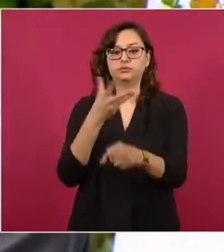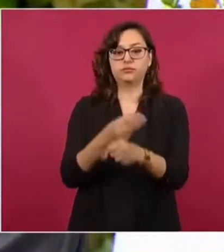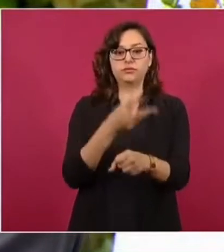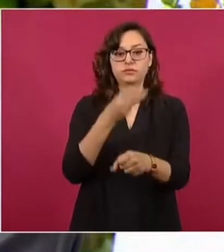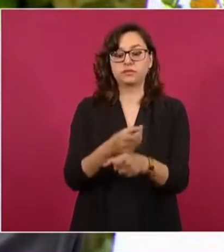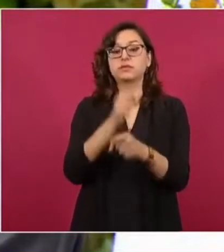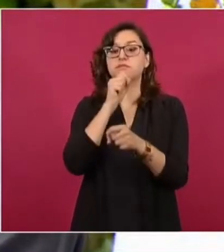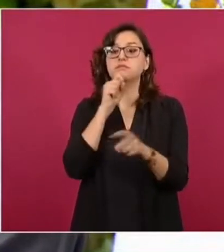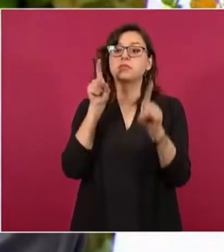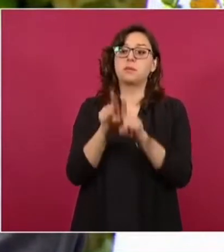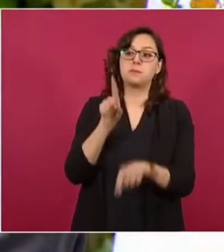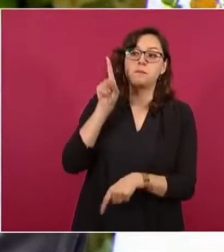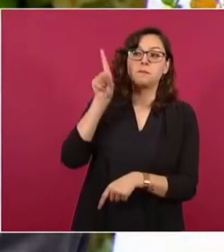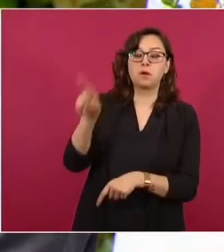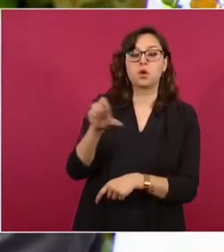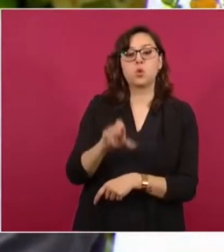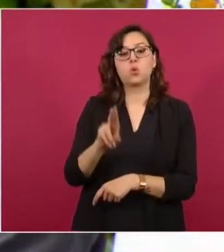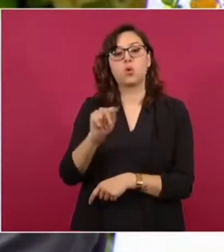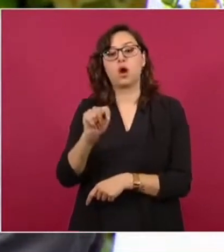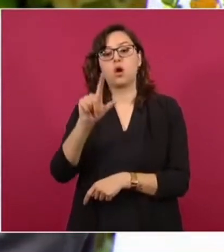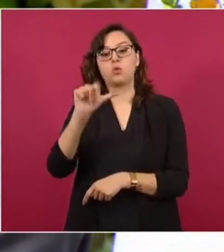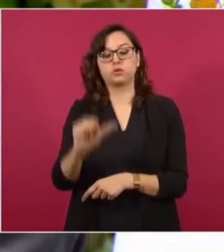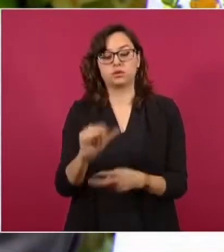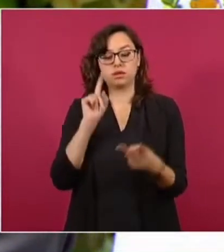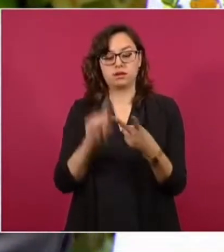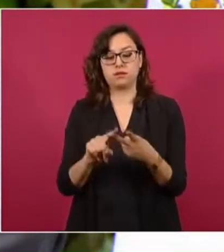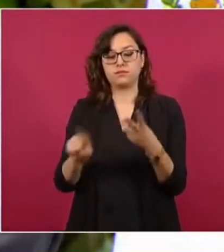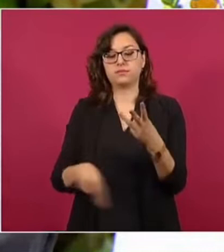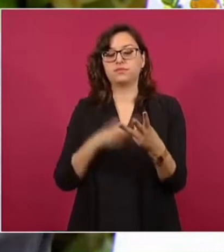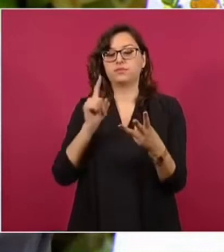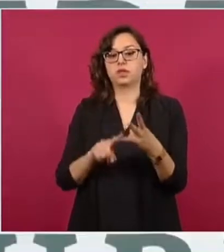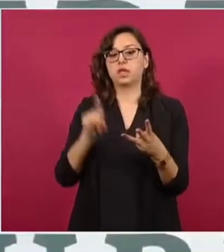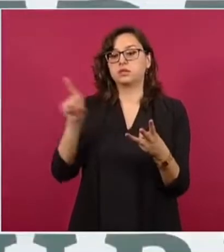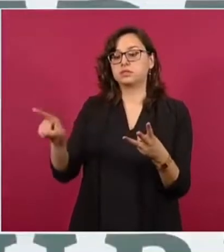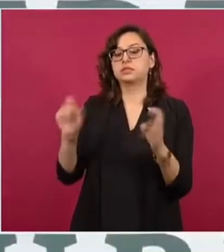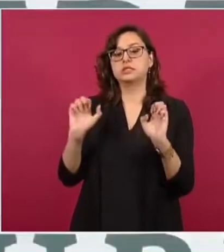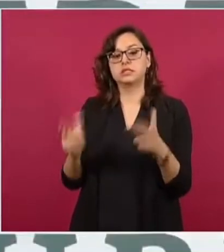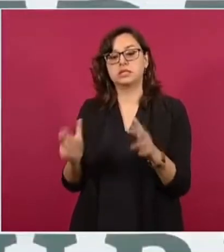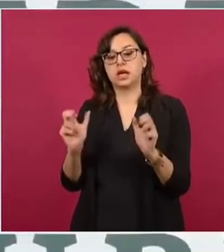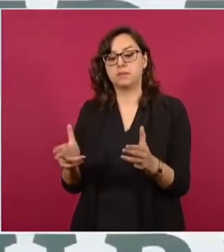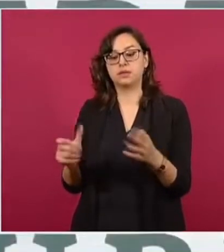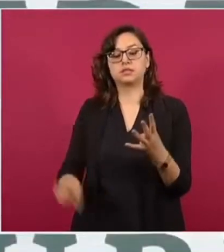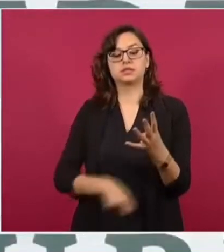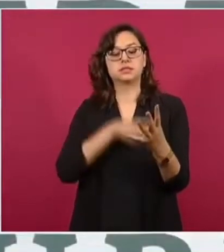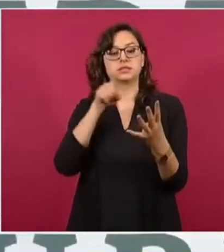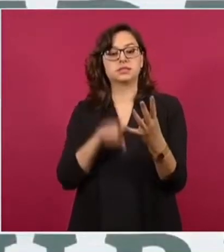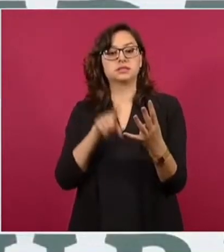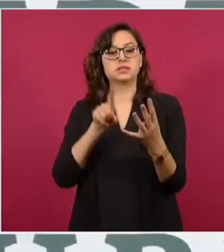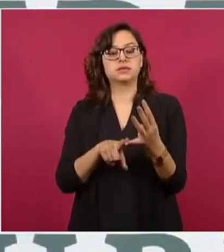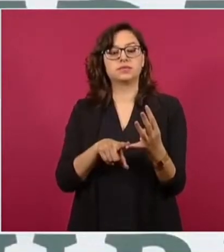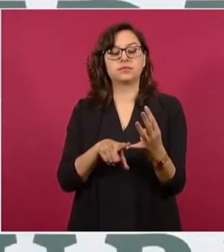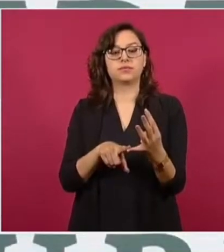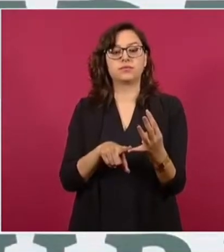Tepoztlán, Cuautla, la de Estación Chontalpa hacia Malpaso, Chiapas, y los caminos